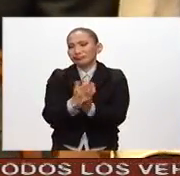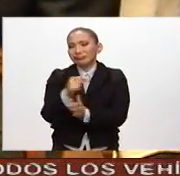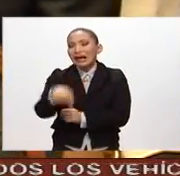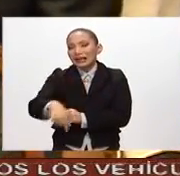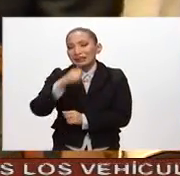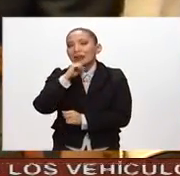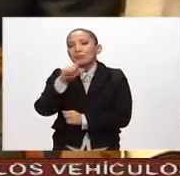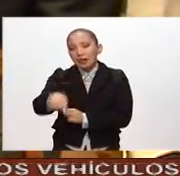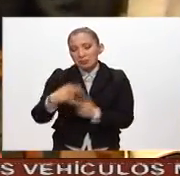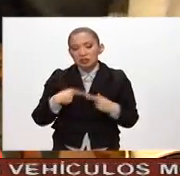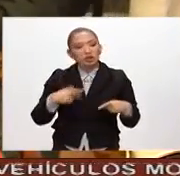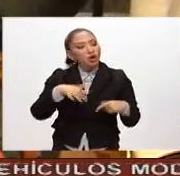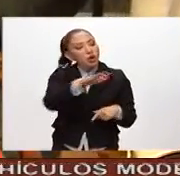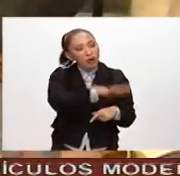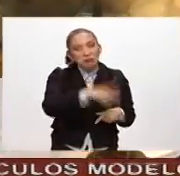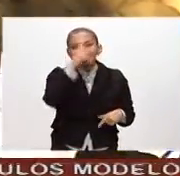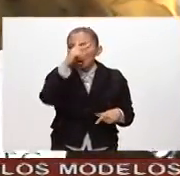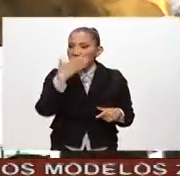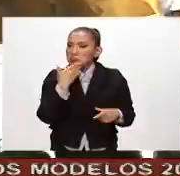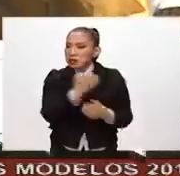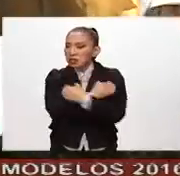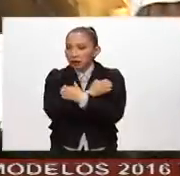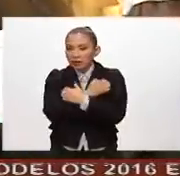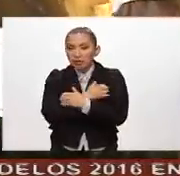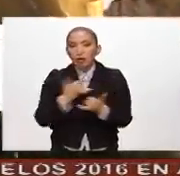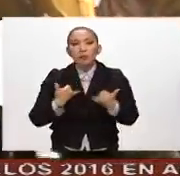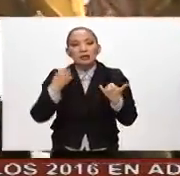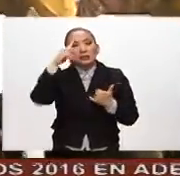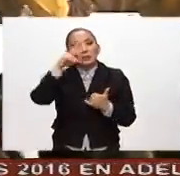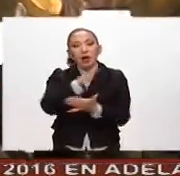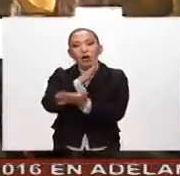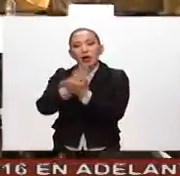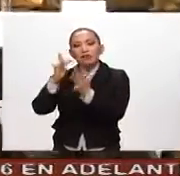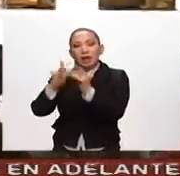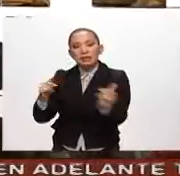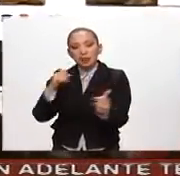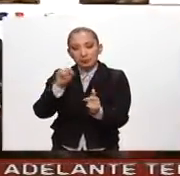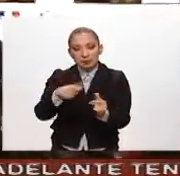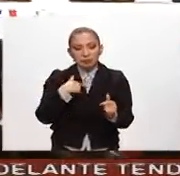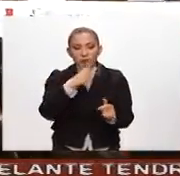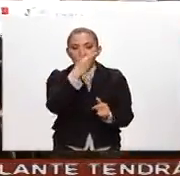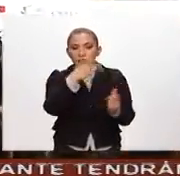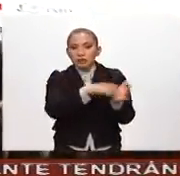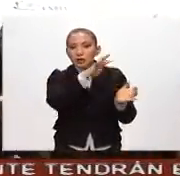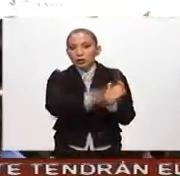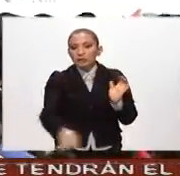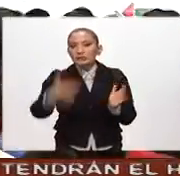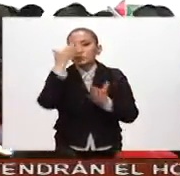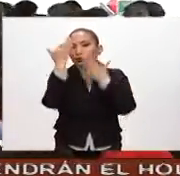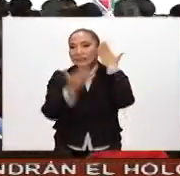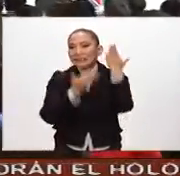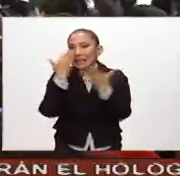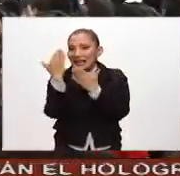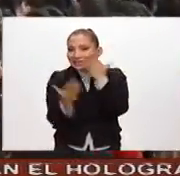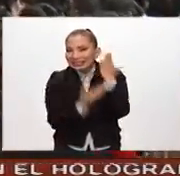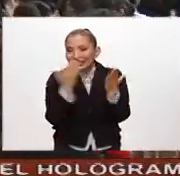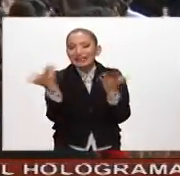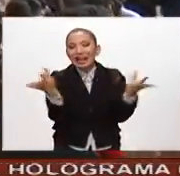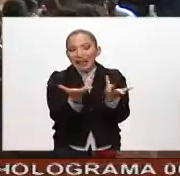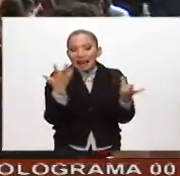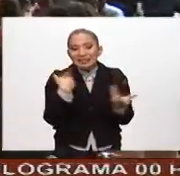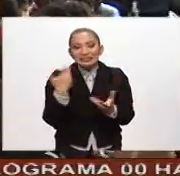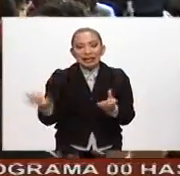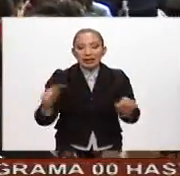aquí también hay muy buena calidad en la educación. Los jóvenes mexicanos que estarán en Francia son parte de los 2.400 estudiantes que han realizado